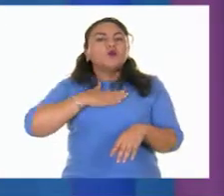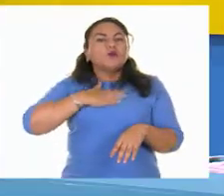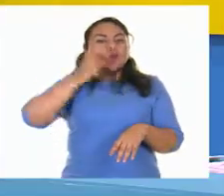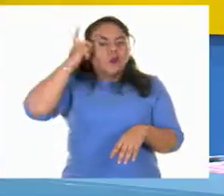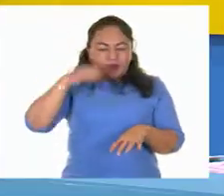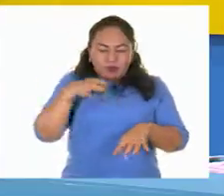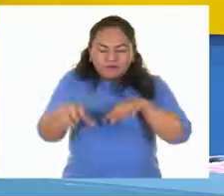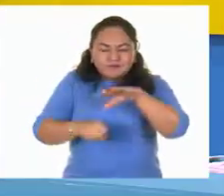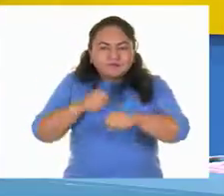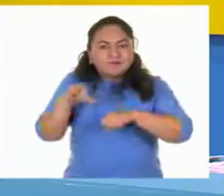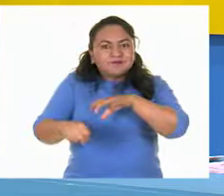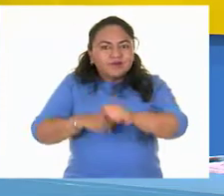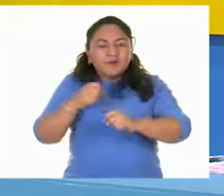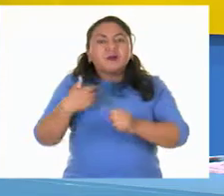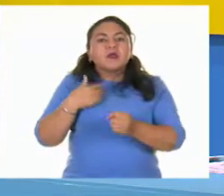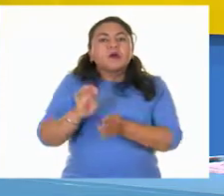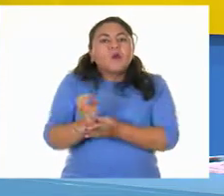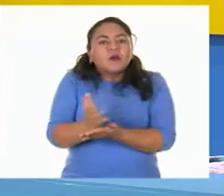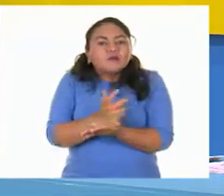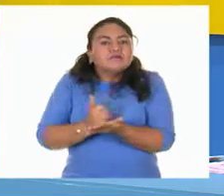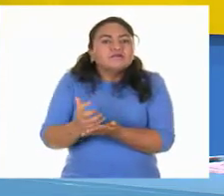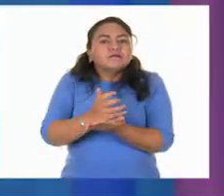las ganancias directas para sí mismos.